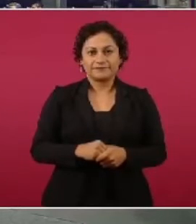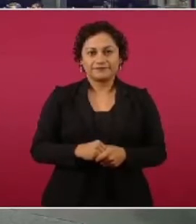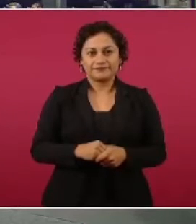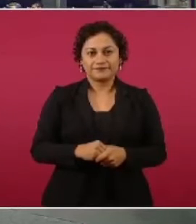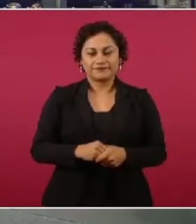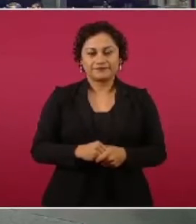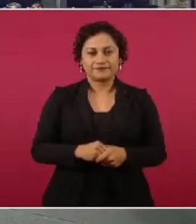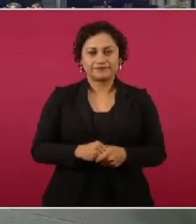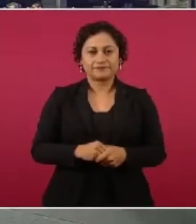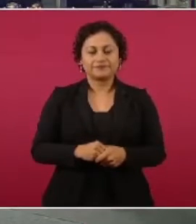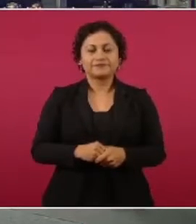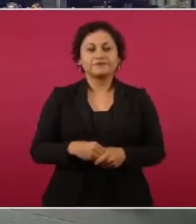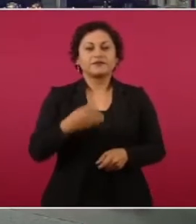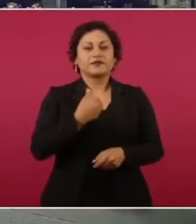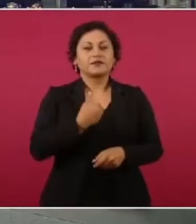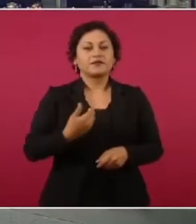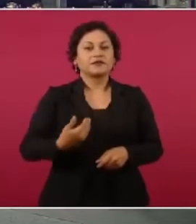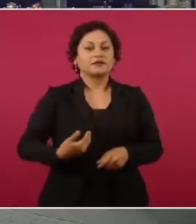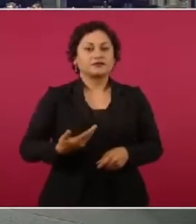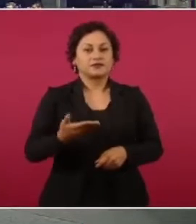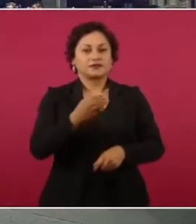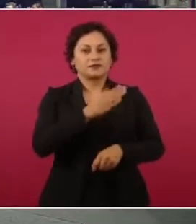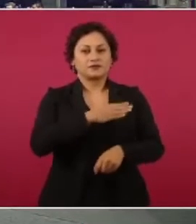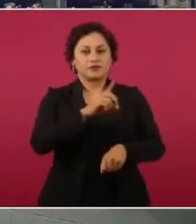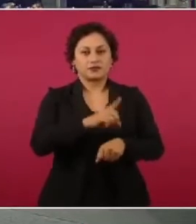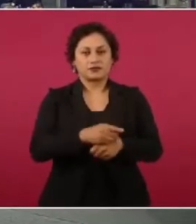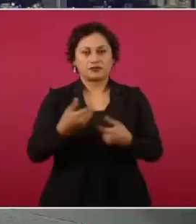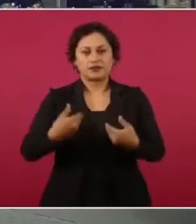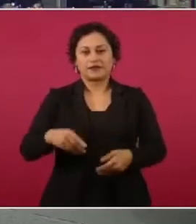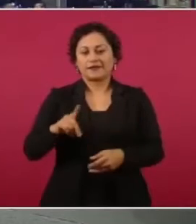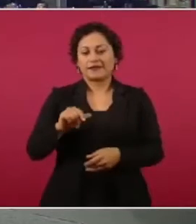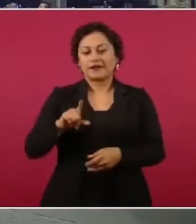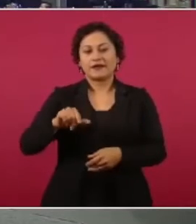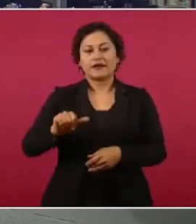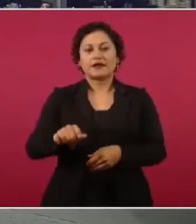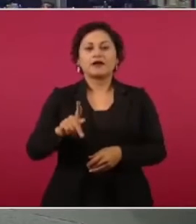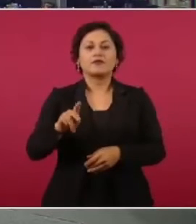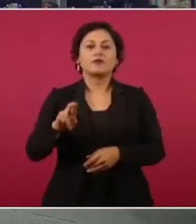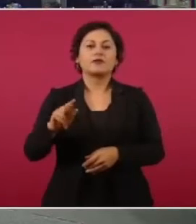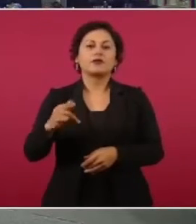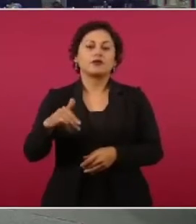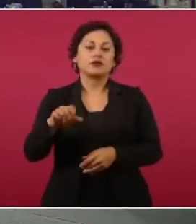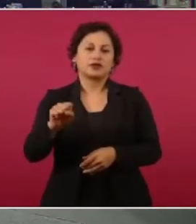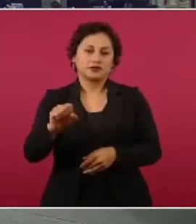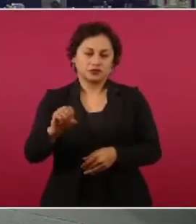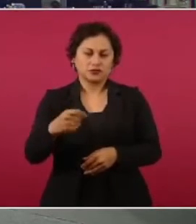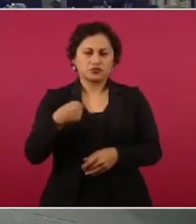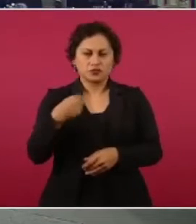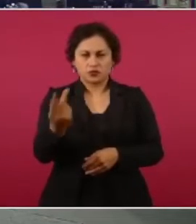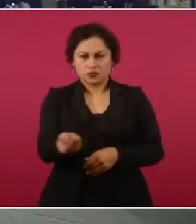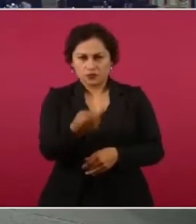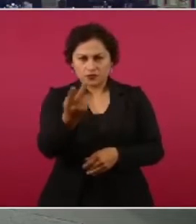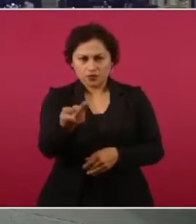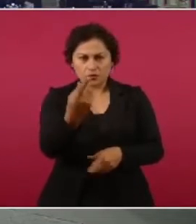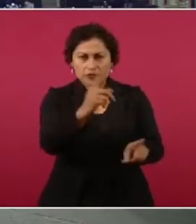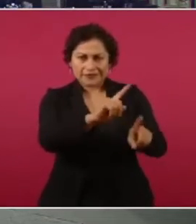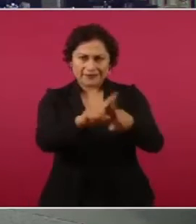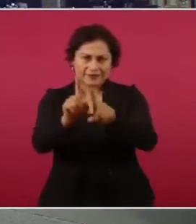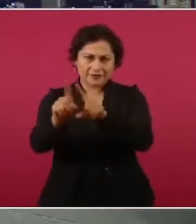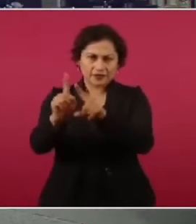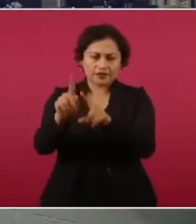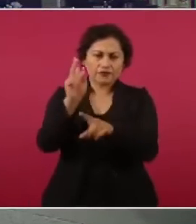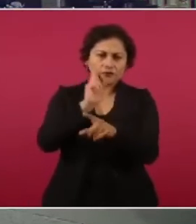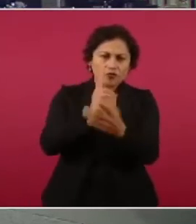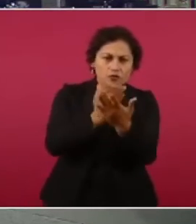Gracias, presidente. Buenos días. Dalila Escobar, de Proceso. Primero, preguntarle sobre estos varios registros o testimonios que se han recogido en torno